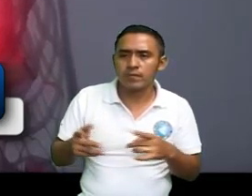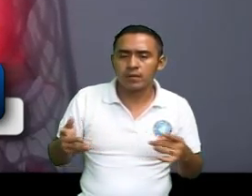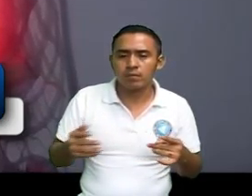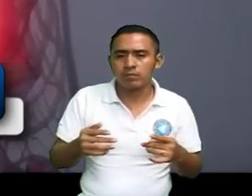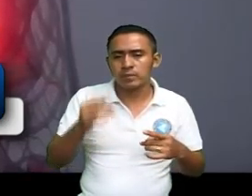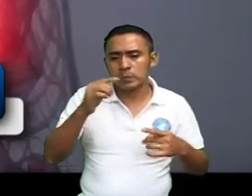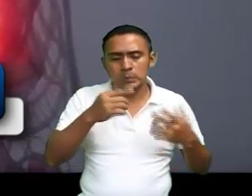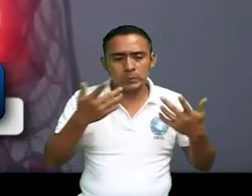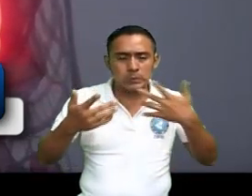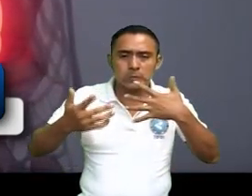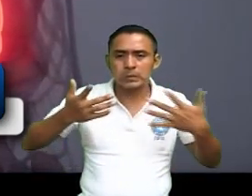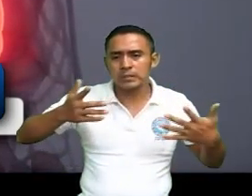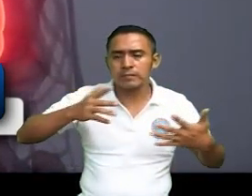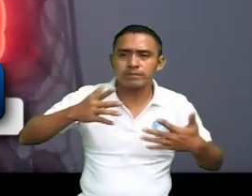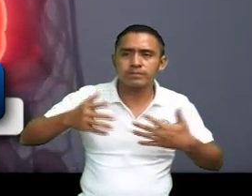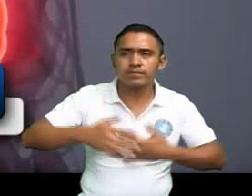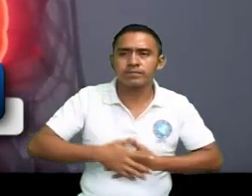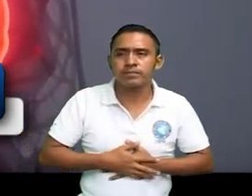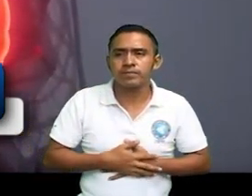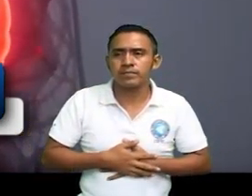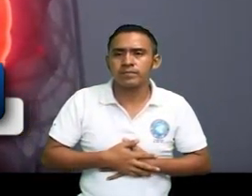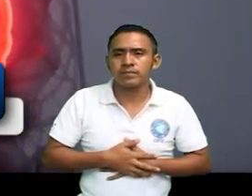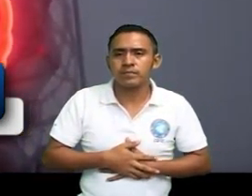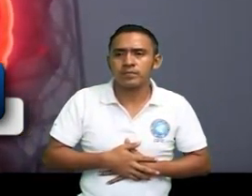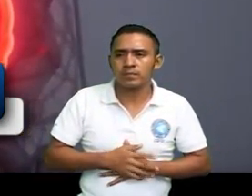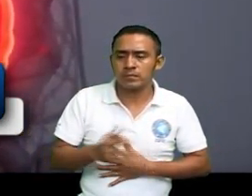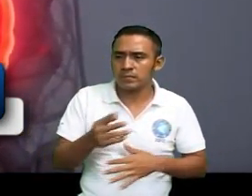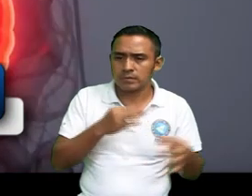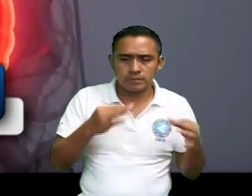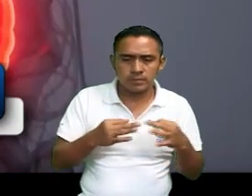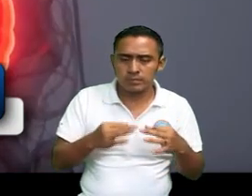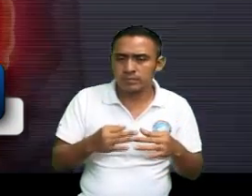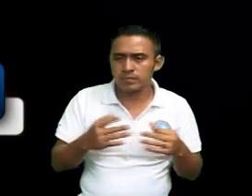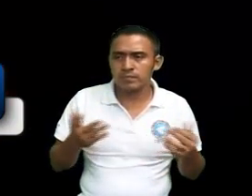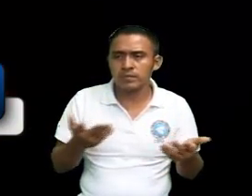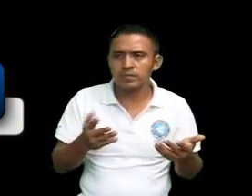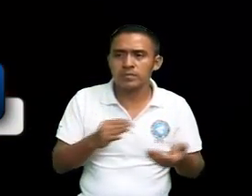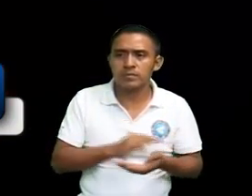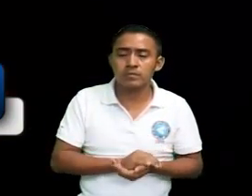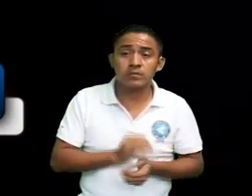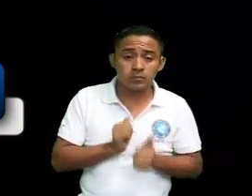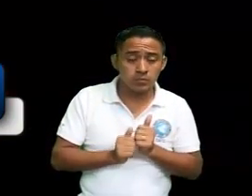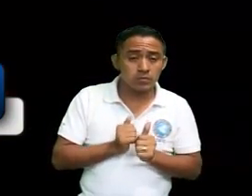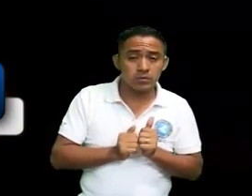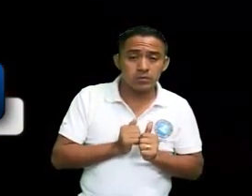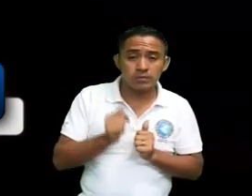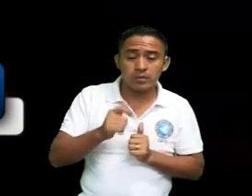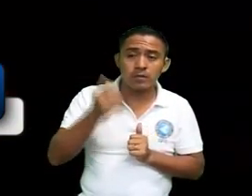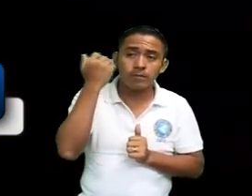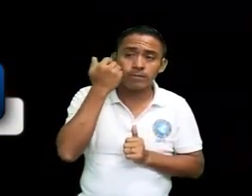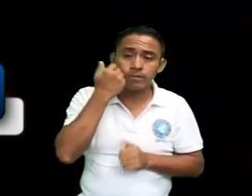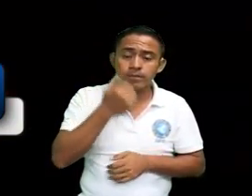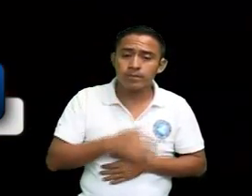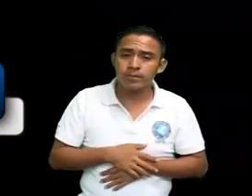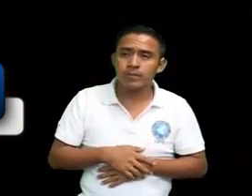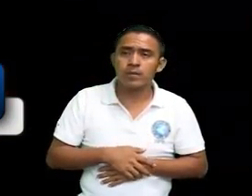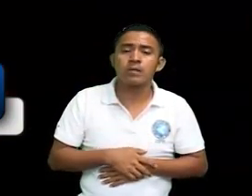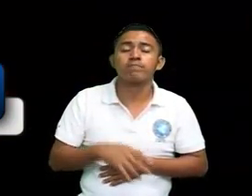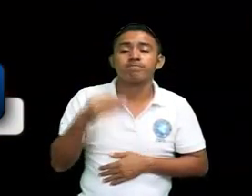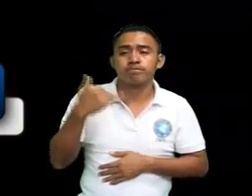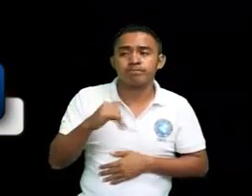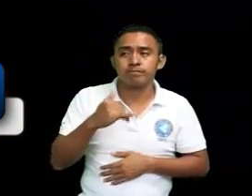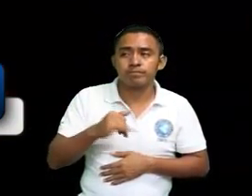horario, que no forman ese hábito, son propensas a esta enfermedad gastroesofágica. Así